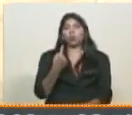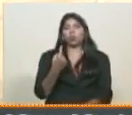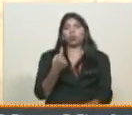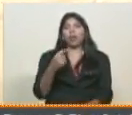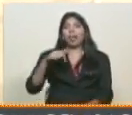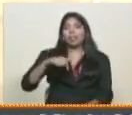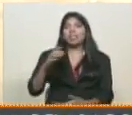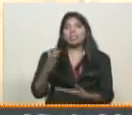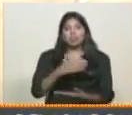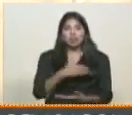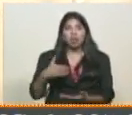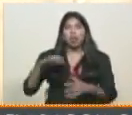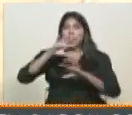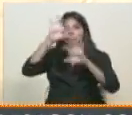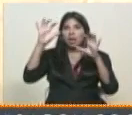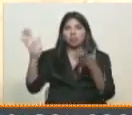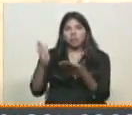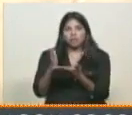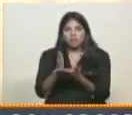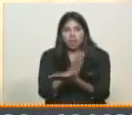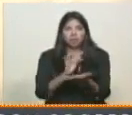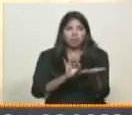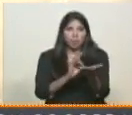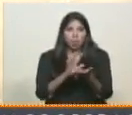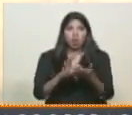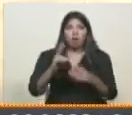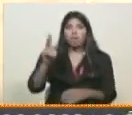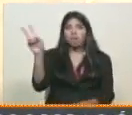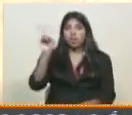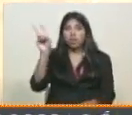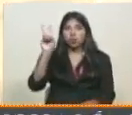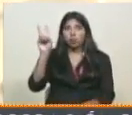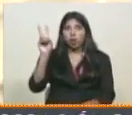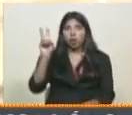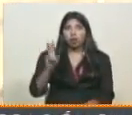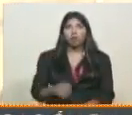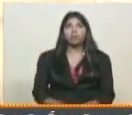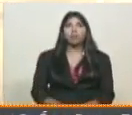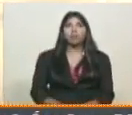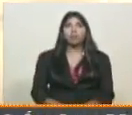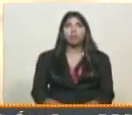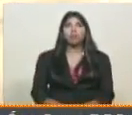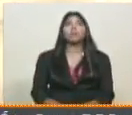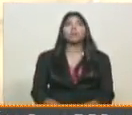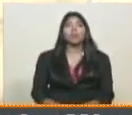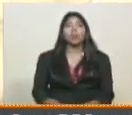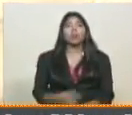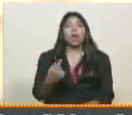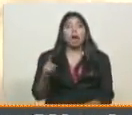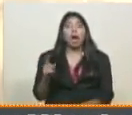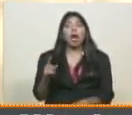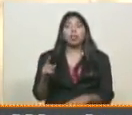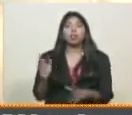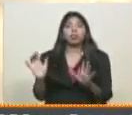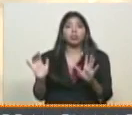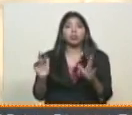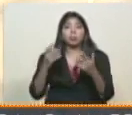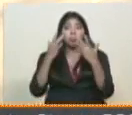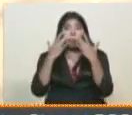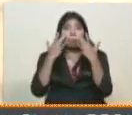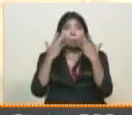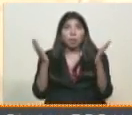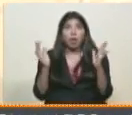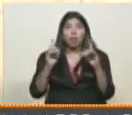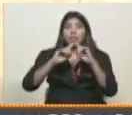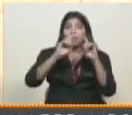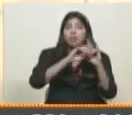a venezuela y la tarea que hay que hacer es justamente romper ese cerco que de a poco va tomando forma y vemos como diferentes